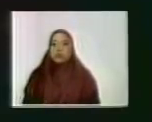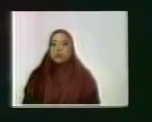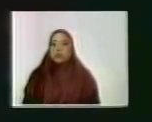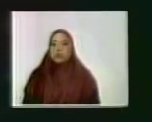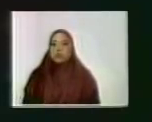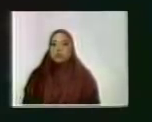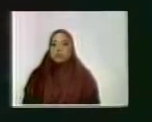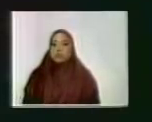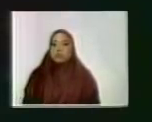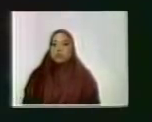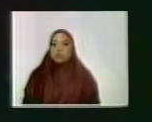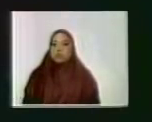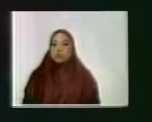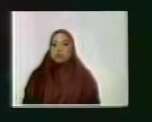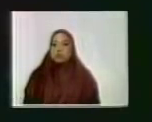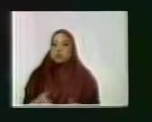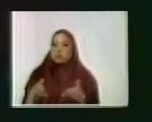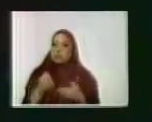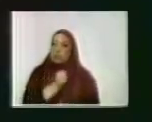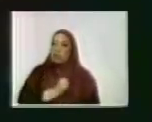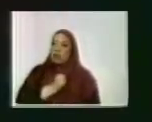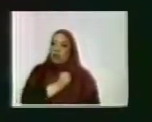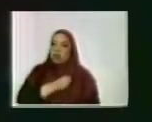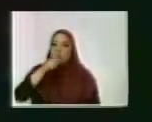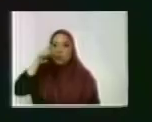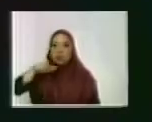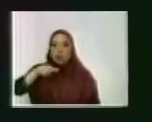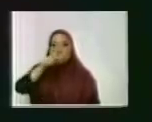Se ganó el amor de ese pueblo que está allá.